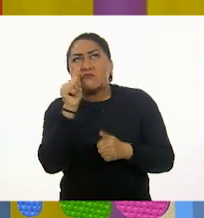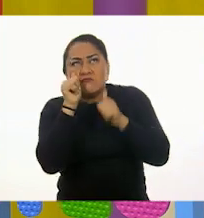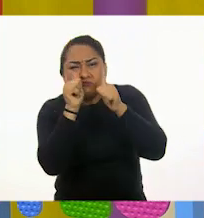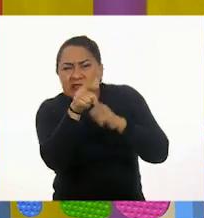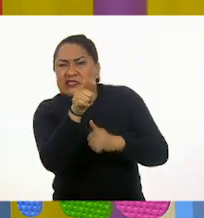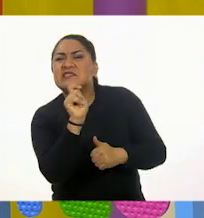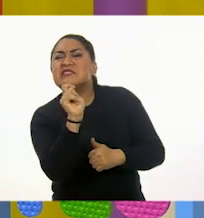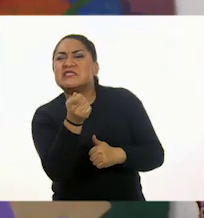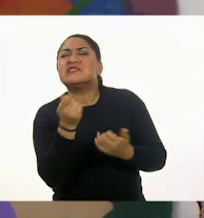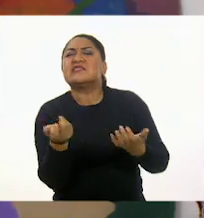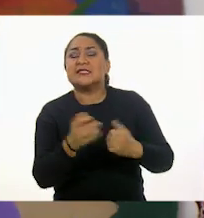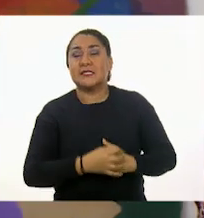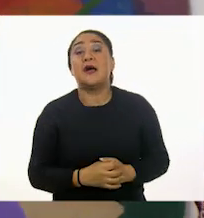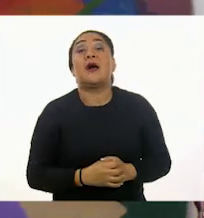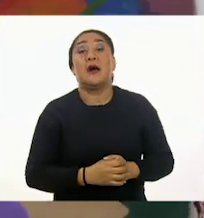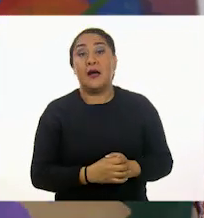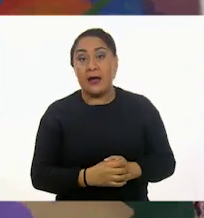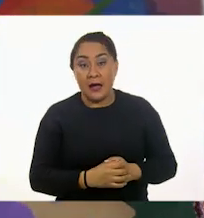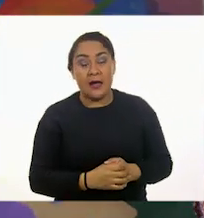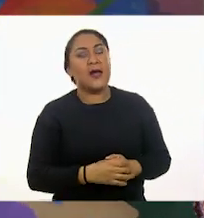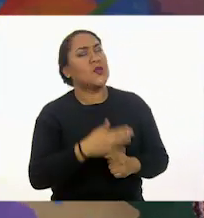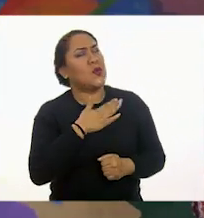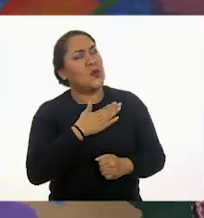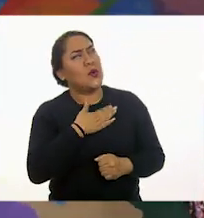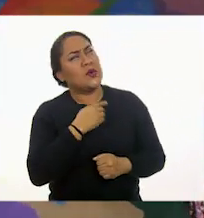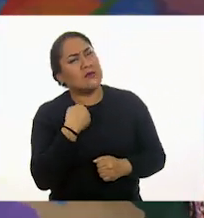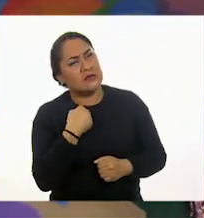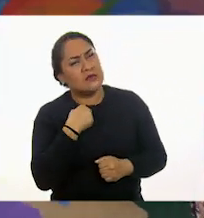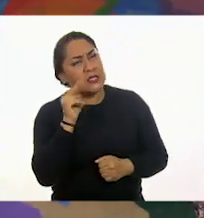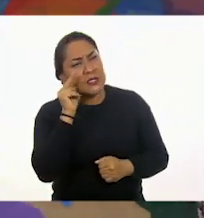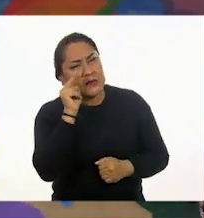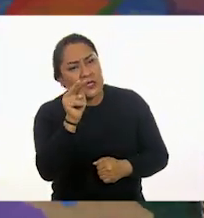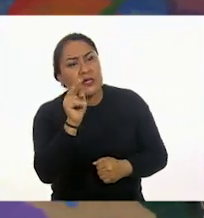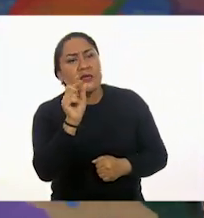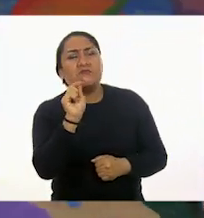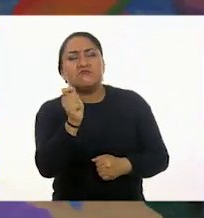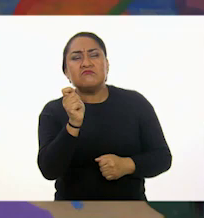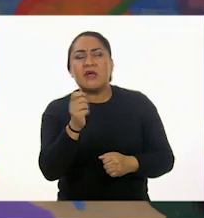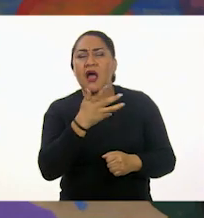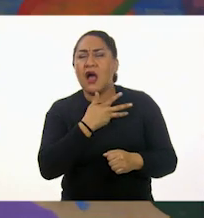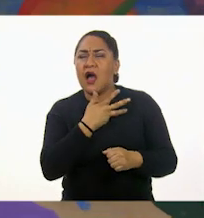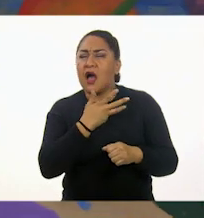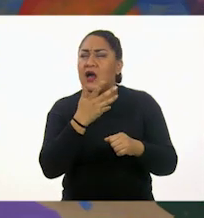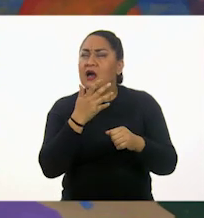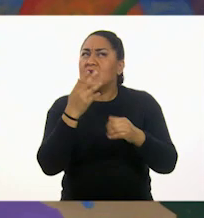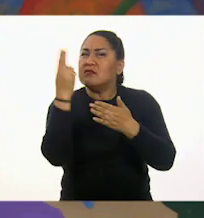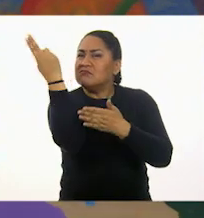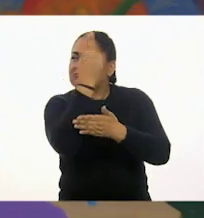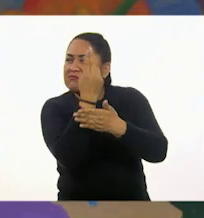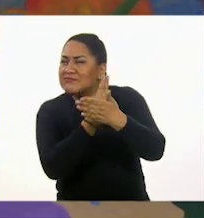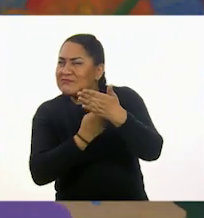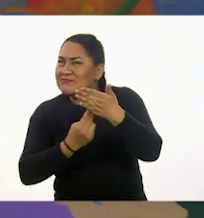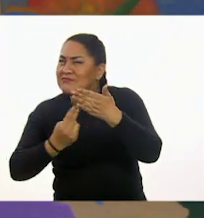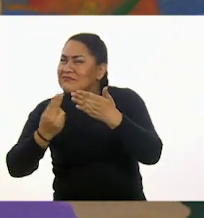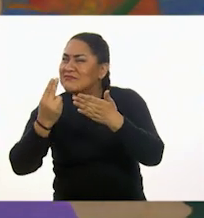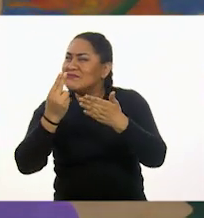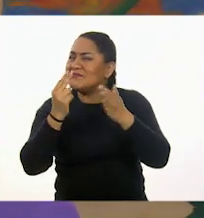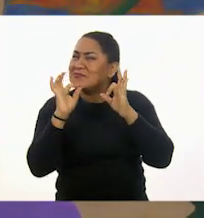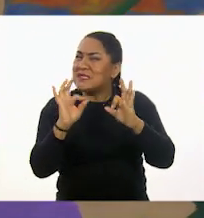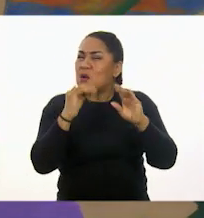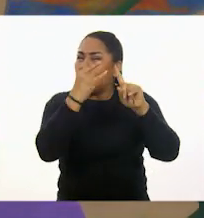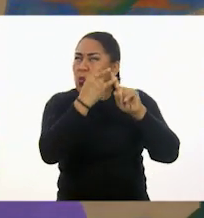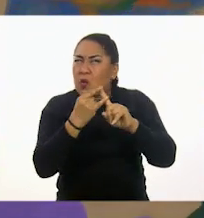aquí, Pilar? Ay, aquí yo puedo ver que hay figuras abstractas en principio y hay muchísimo